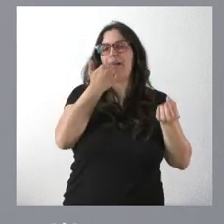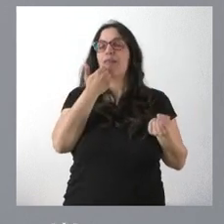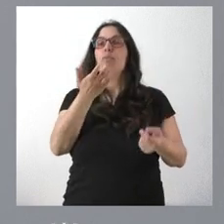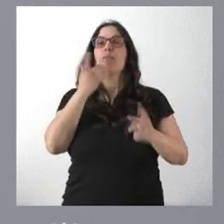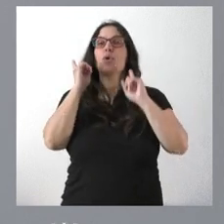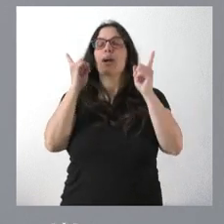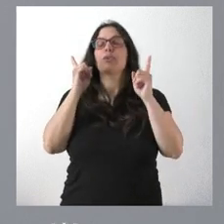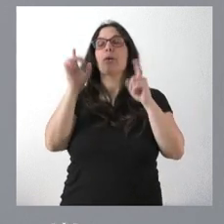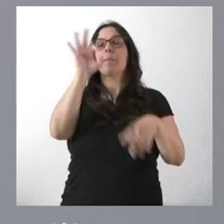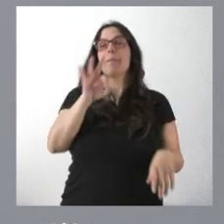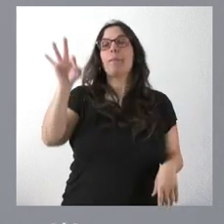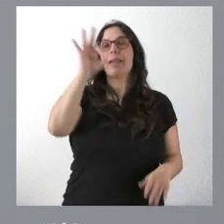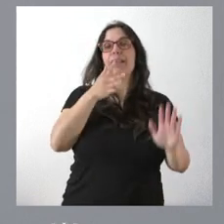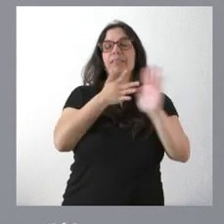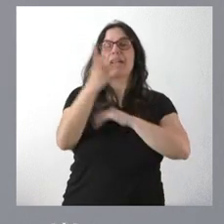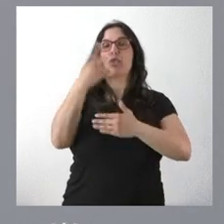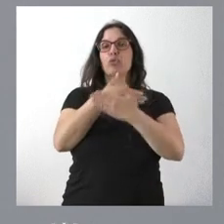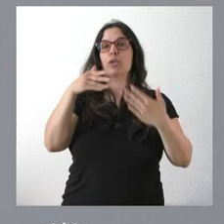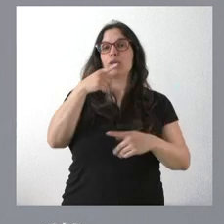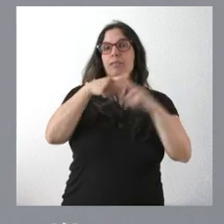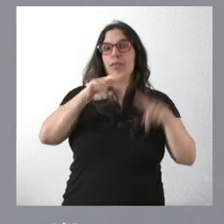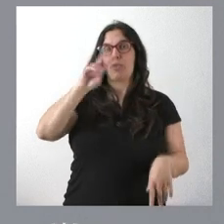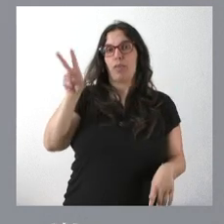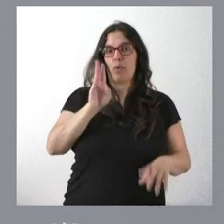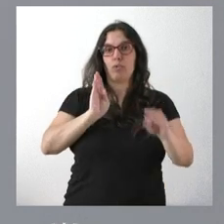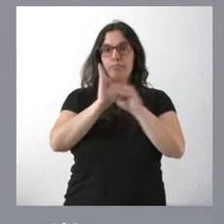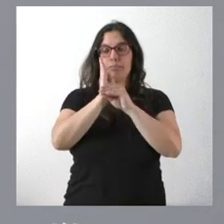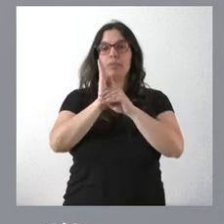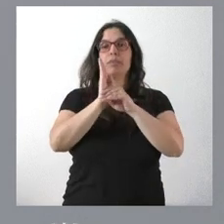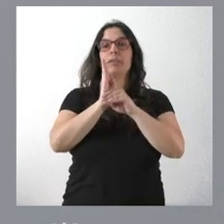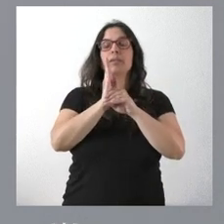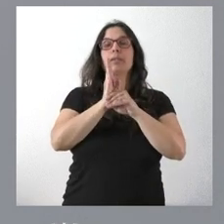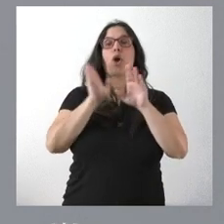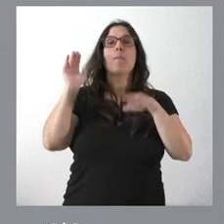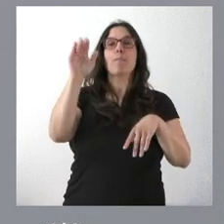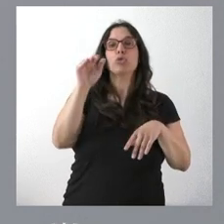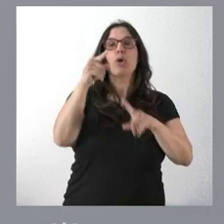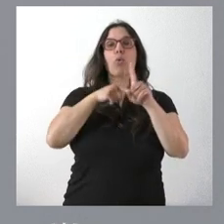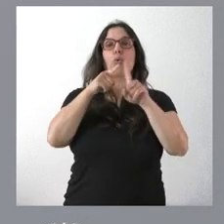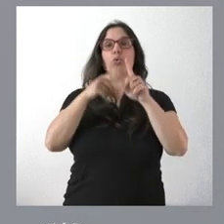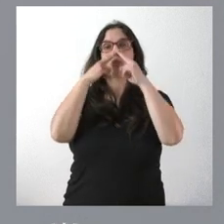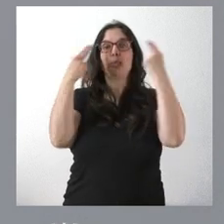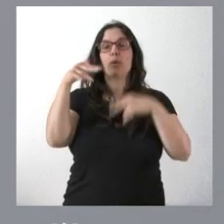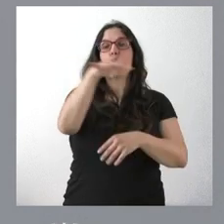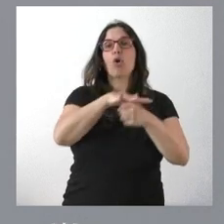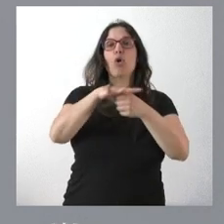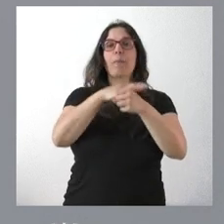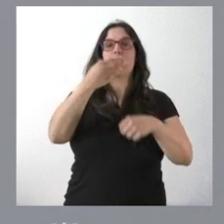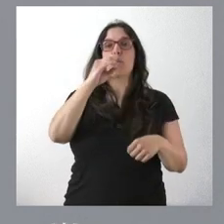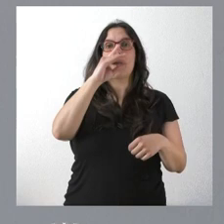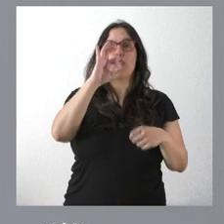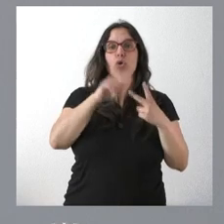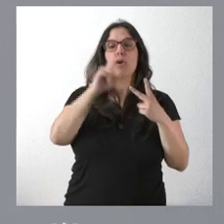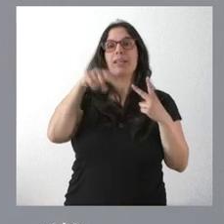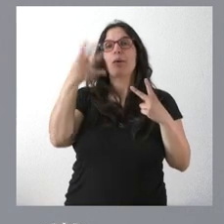Palencia hablamos de 2,5 millones de euros para 26 montes de utilidad pública en la comarca del Boedo-Ojeda y para